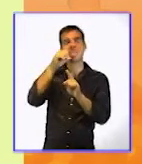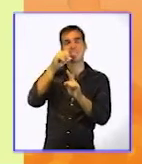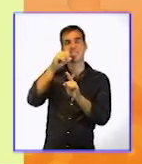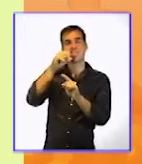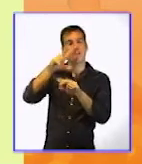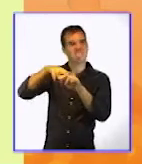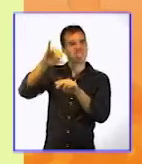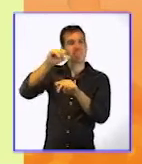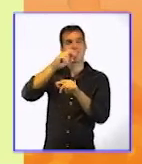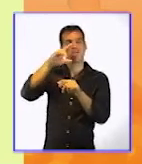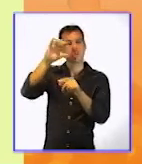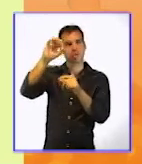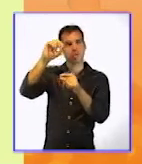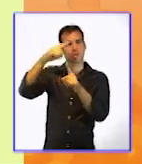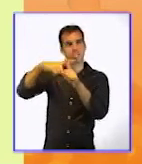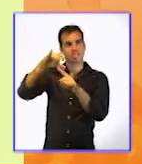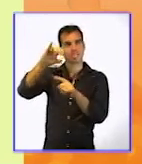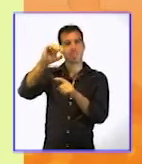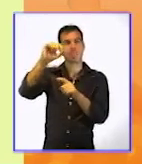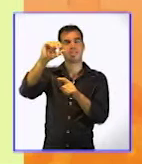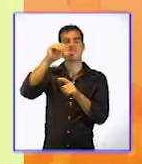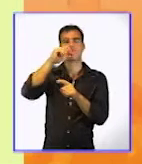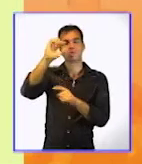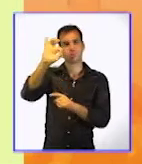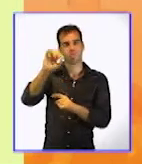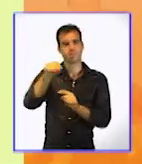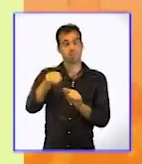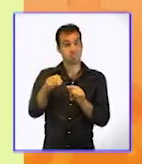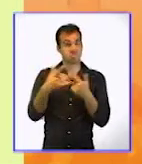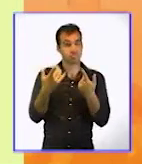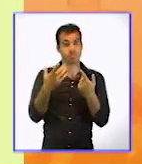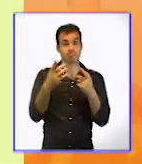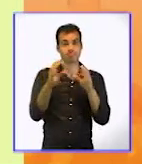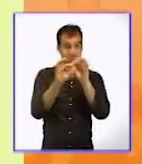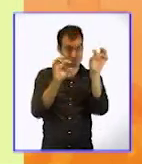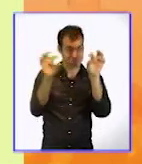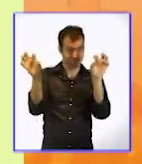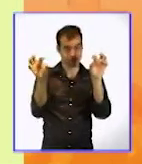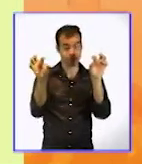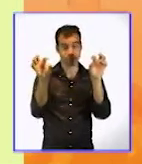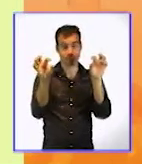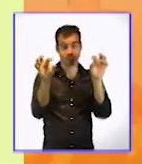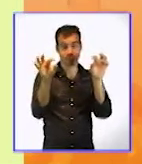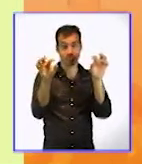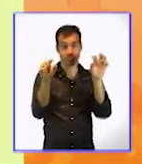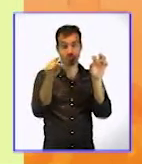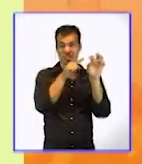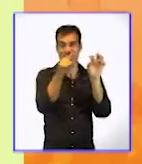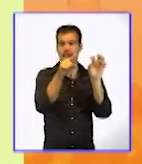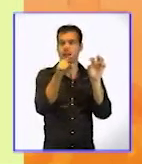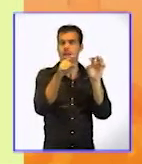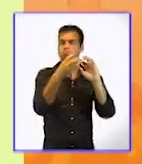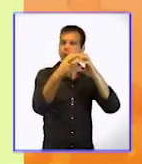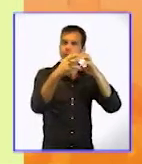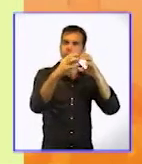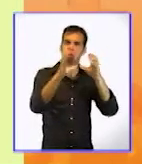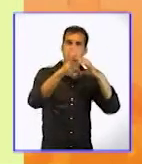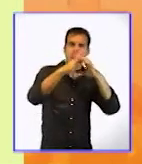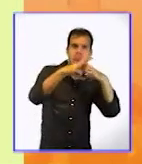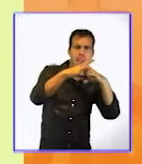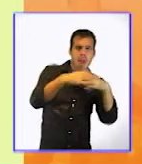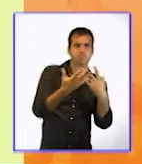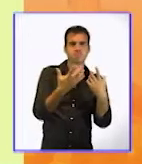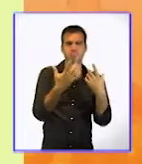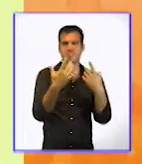ion hidróxido. De ahí los débiles y solubles están disociados, es decir, se representan iónicamente